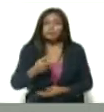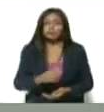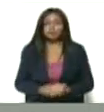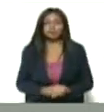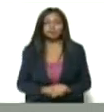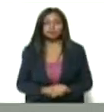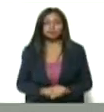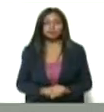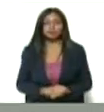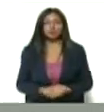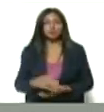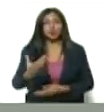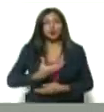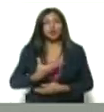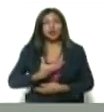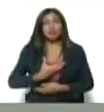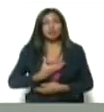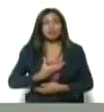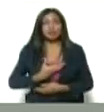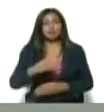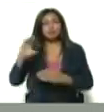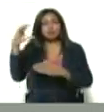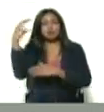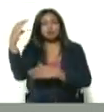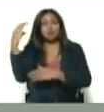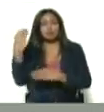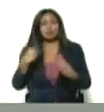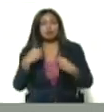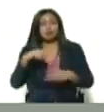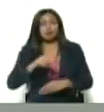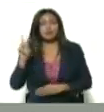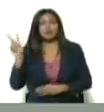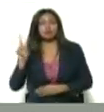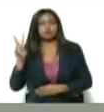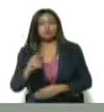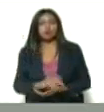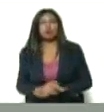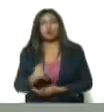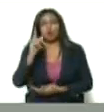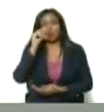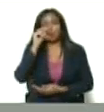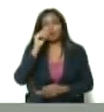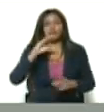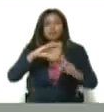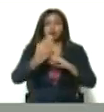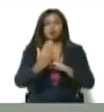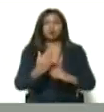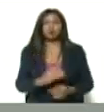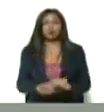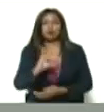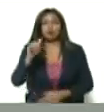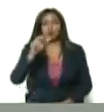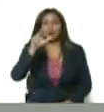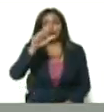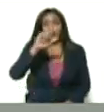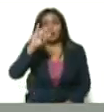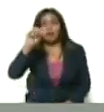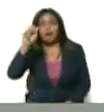que un alcalde de Colombia que vive en Venezuela, que además es un hombre de la cultura, Julián